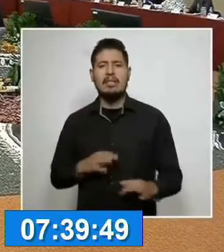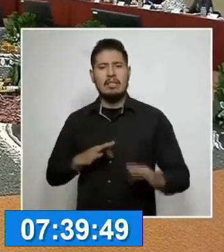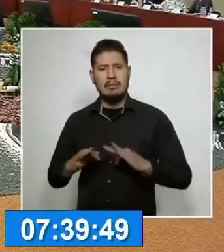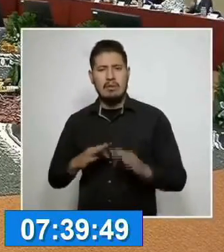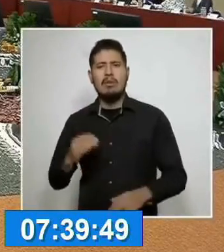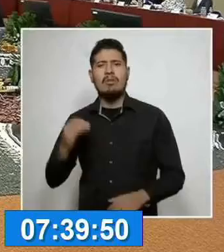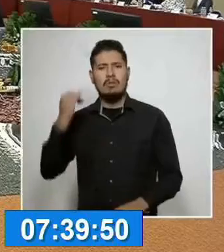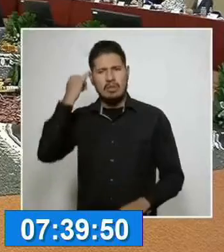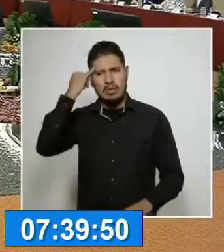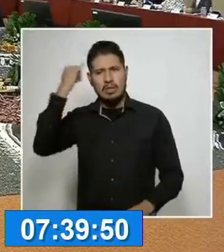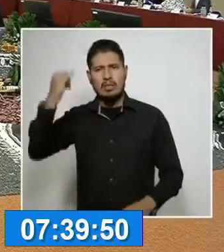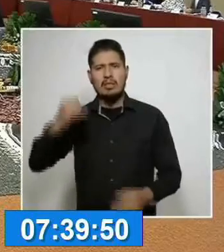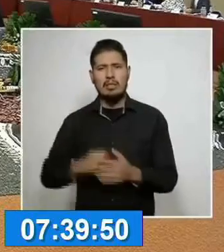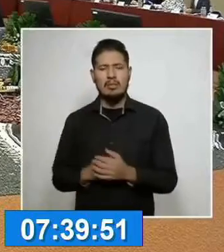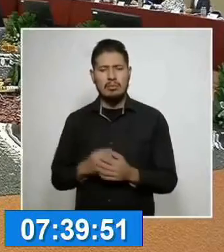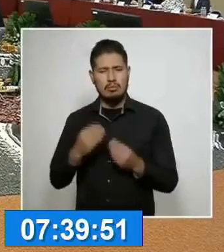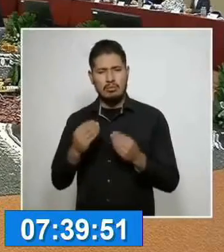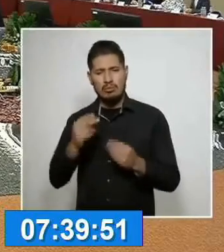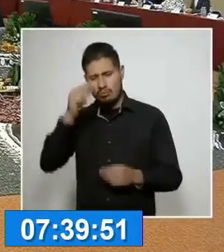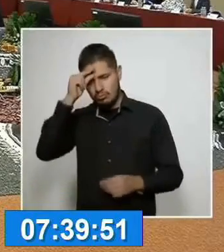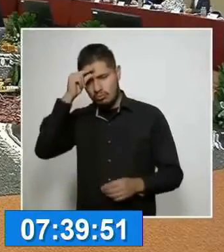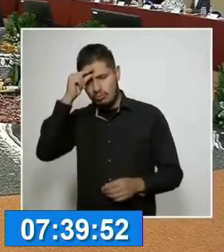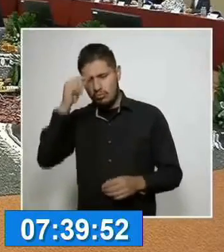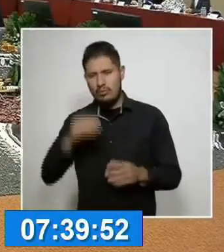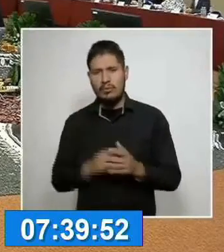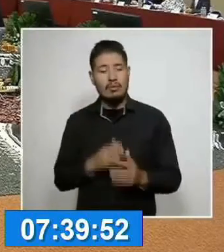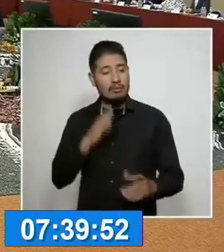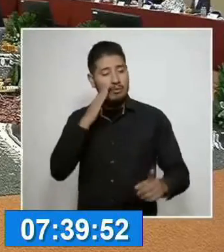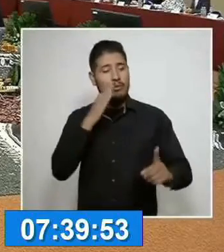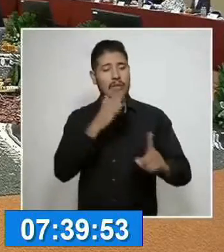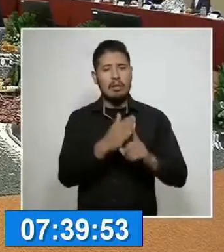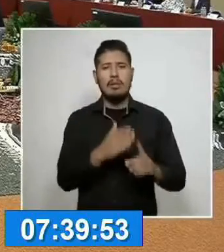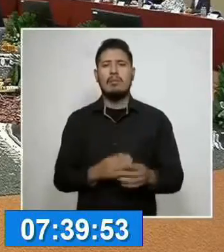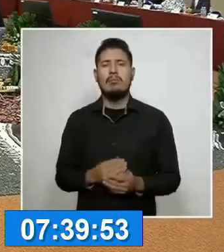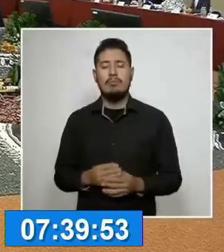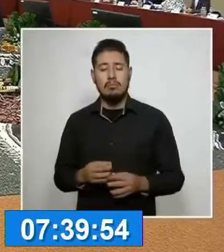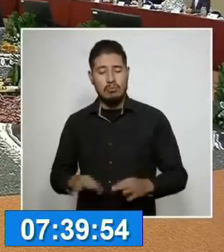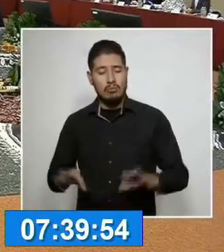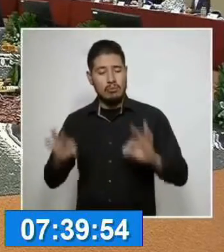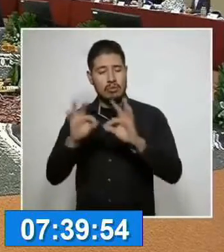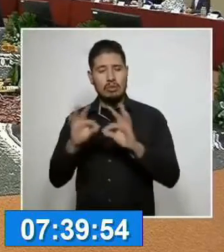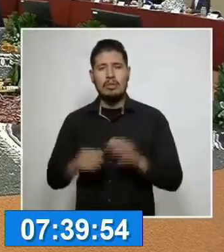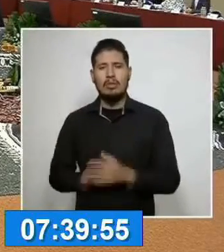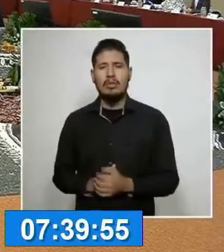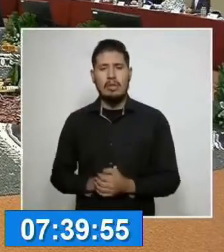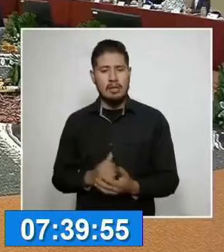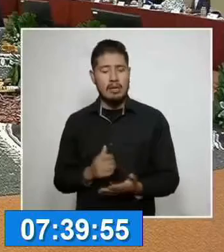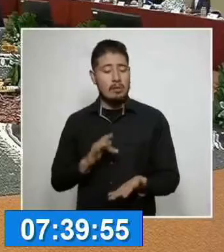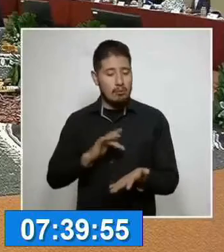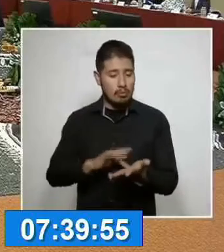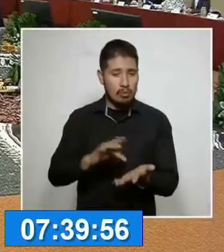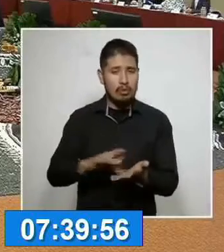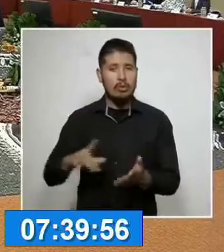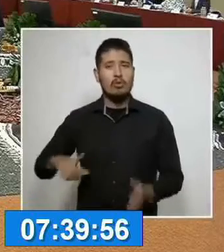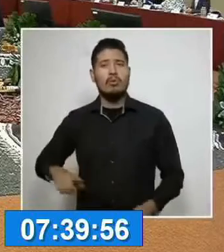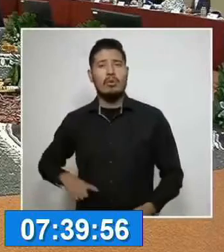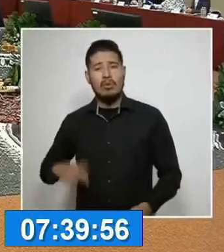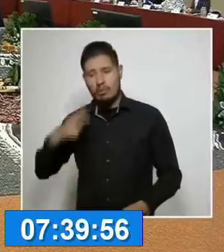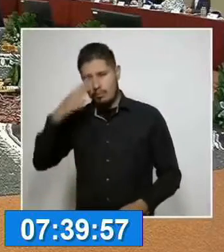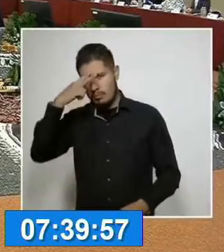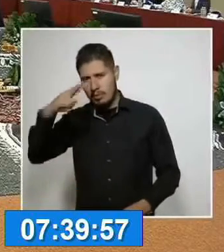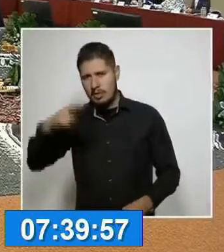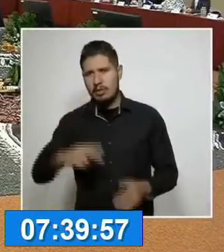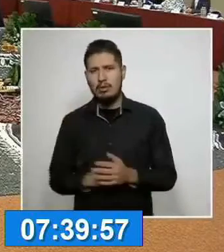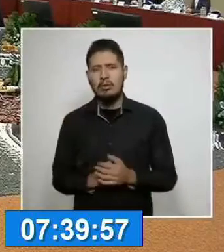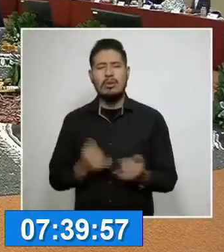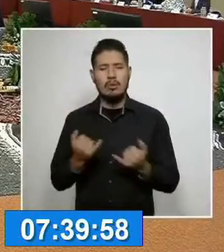de inteligencia enfocados a la detención de objetivos prioritarios. El apoyo del Gobierno de México también